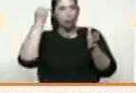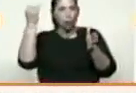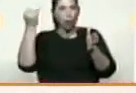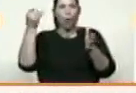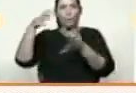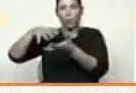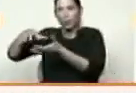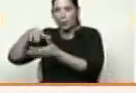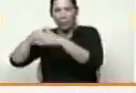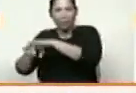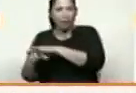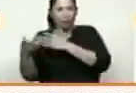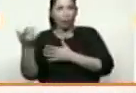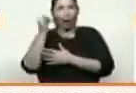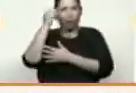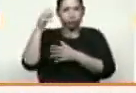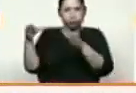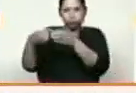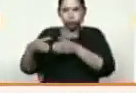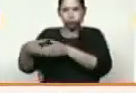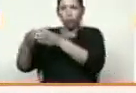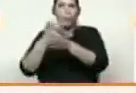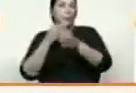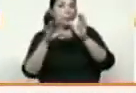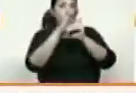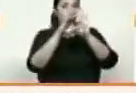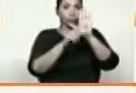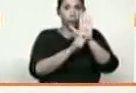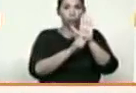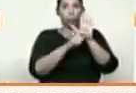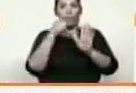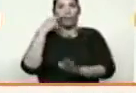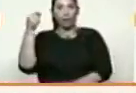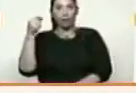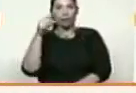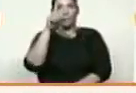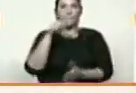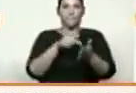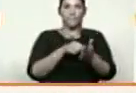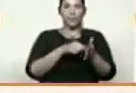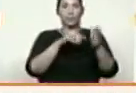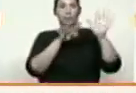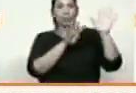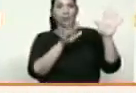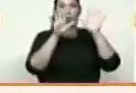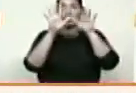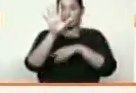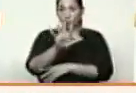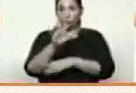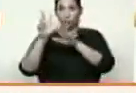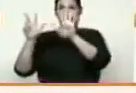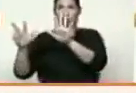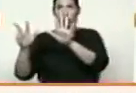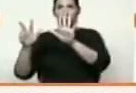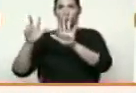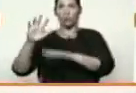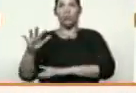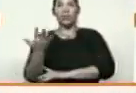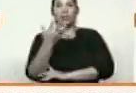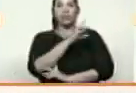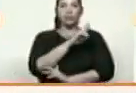La constitución vigente en Francia, a partir de 1958, llamada de la Quinta República,